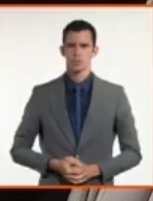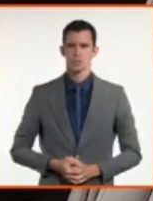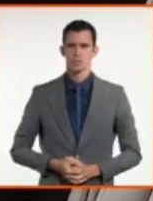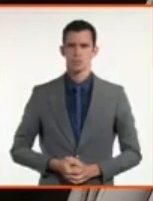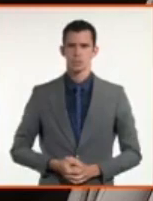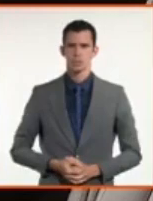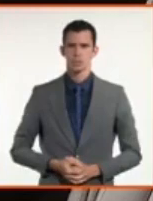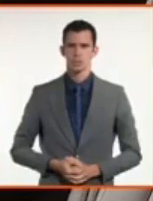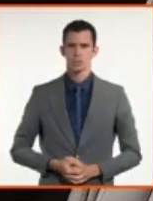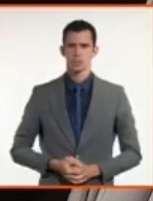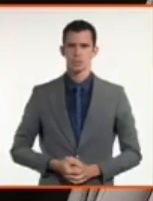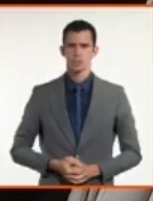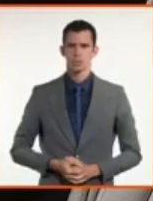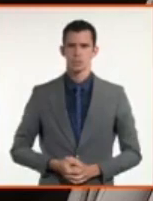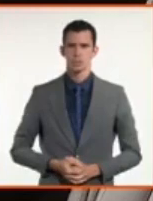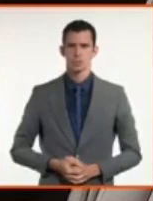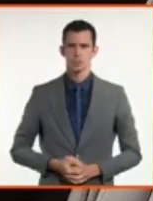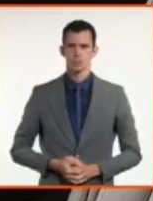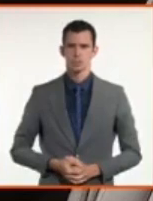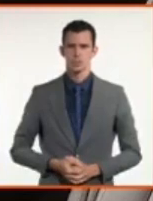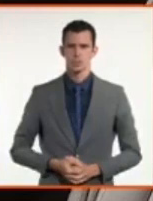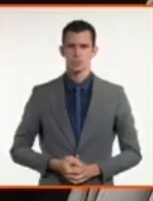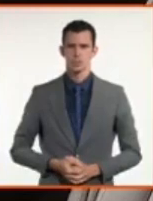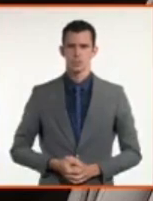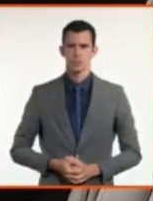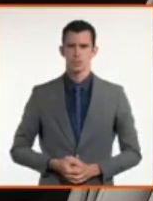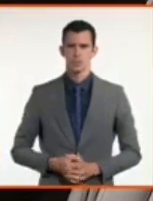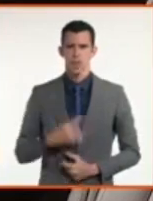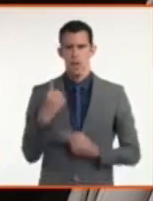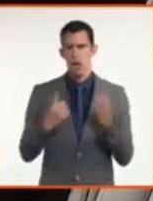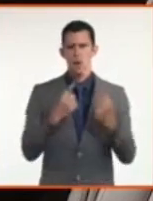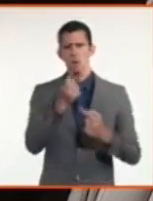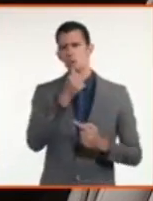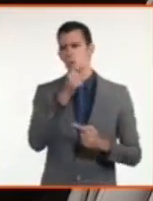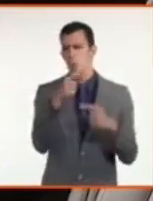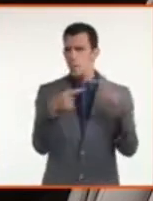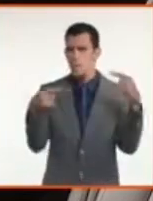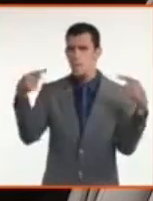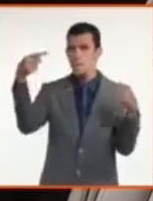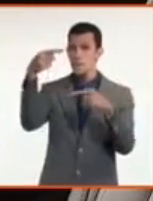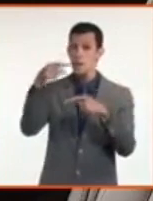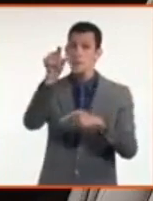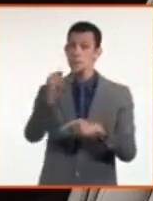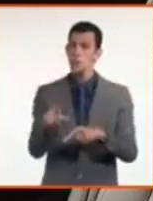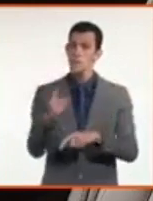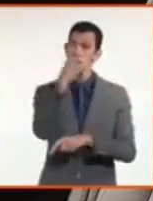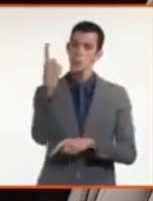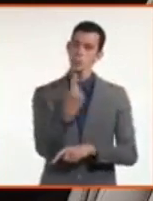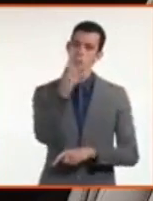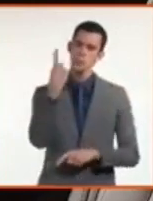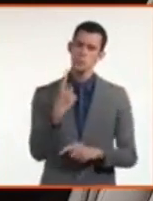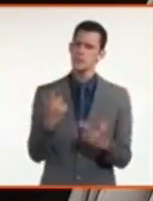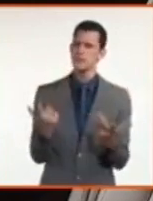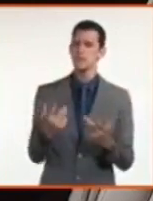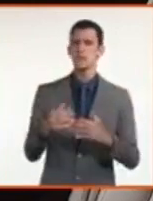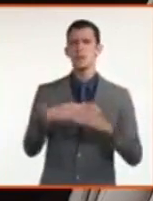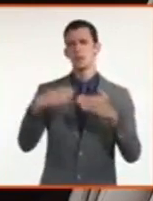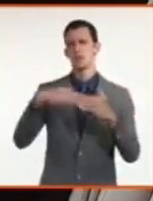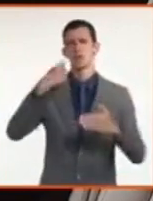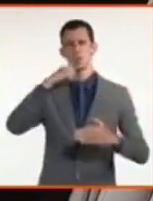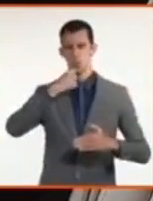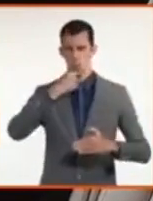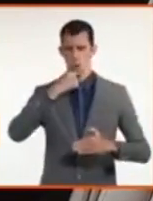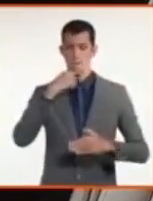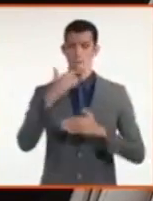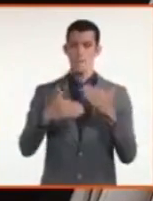recibiendo tiene que ver con el tema del dólar por supuesto por ejemplo una persona decía primero se estimuló la compra de divisas para